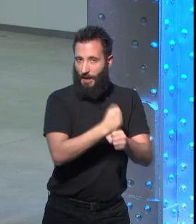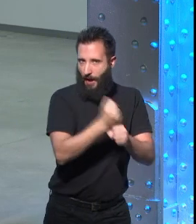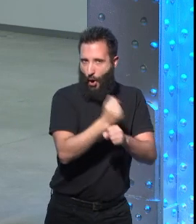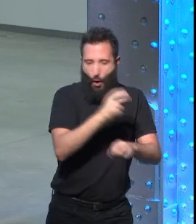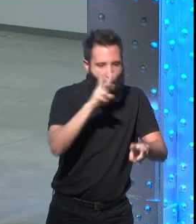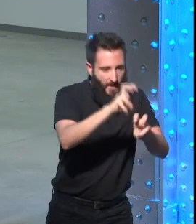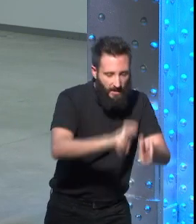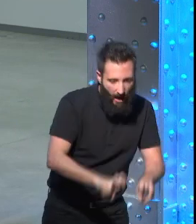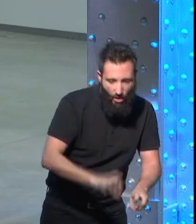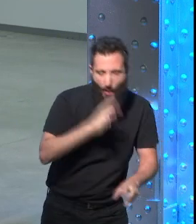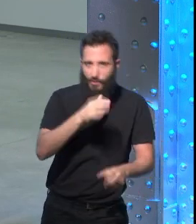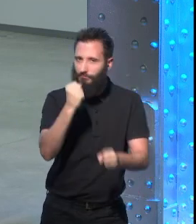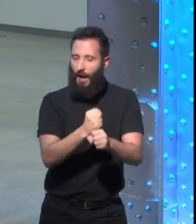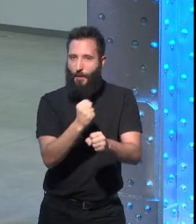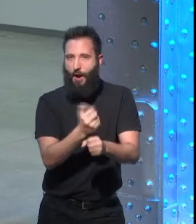nuestra labor de